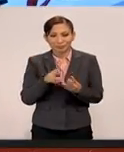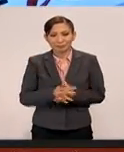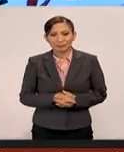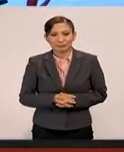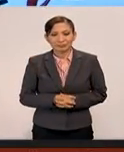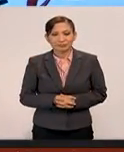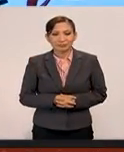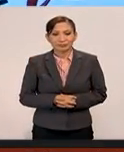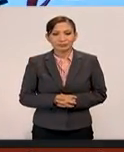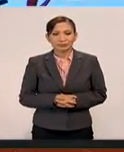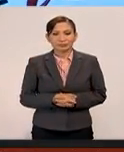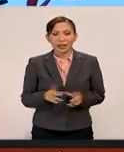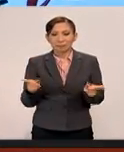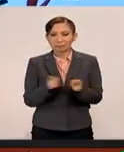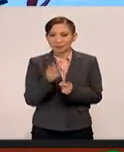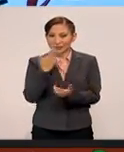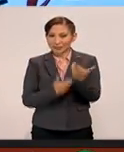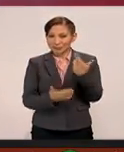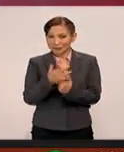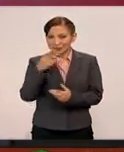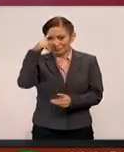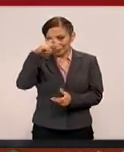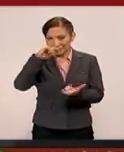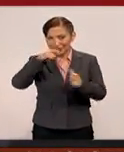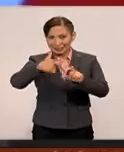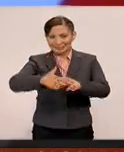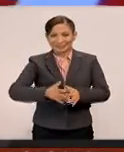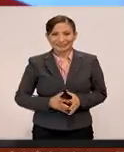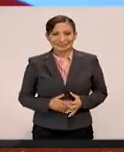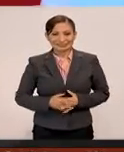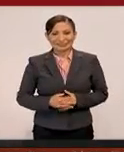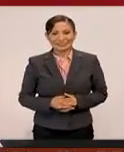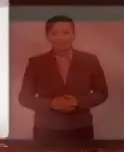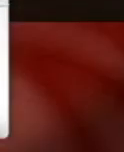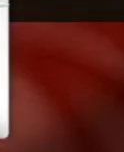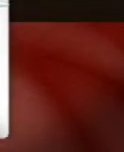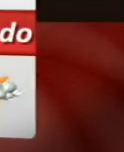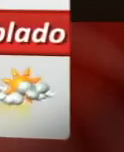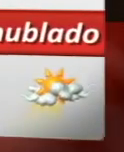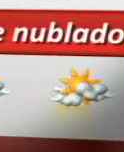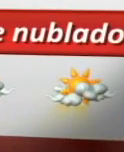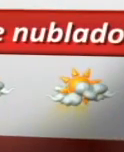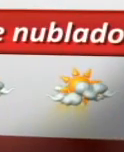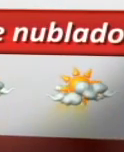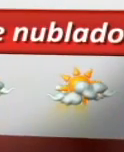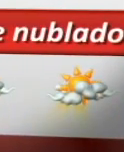Hasta luego. Hasta luego. Vamos a una breve pausa, regresamos. Esto es México al Día.